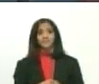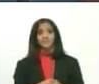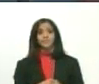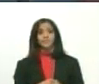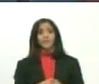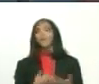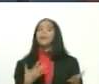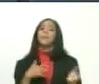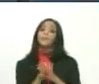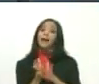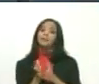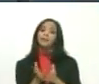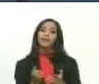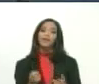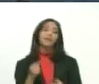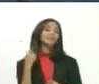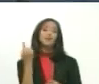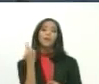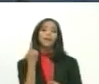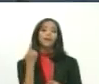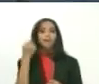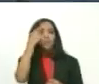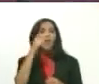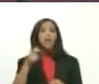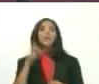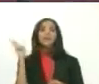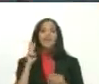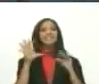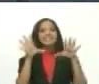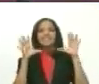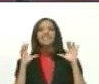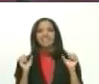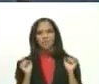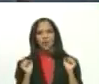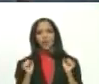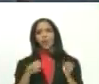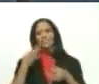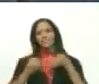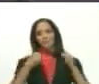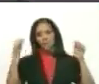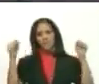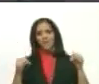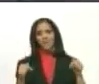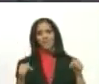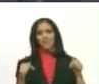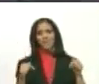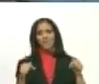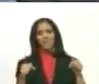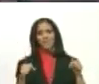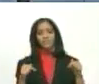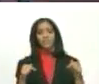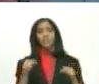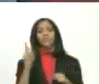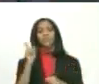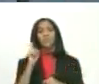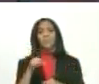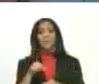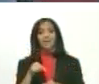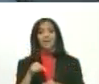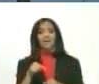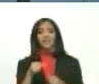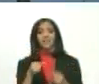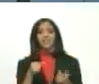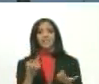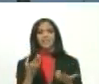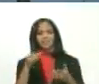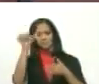Resulta que no solamente el pueblo venezolano entendió lo que decíamos, sino que además